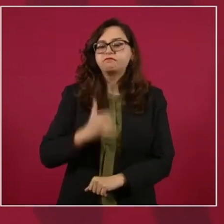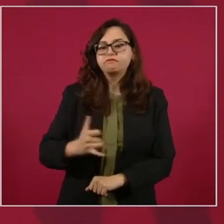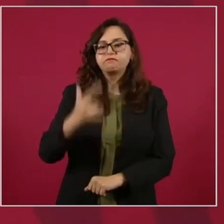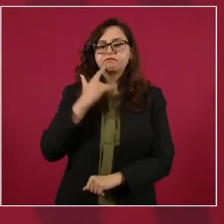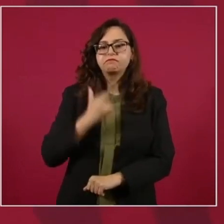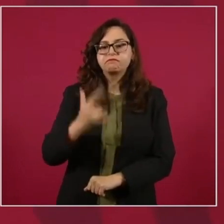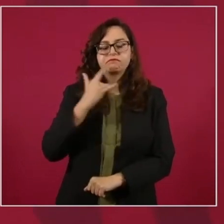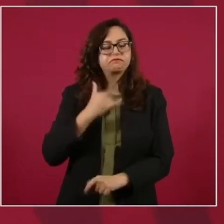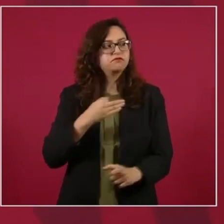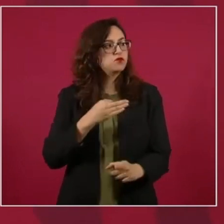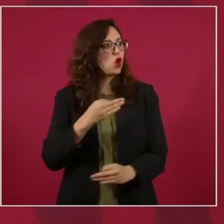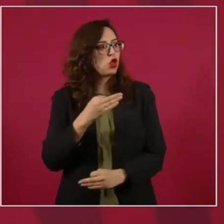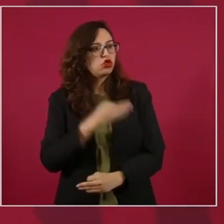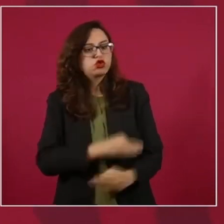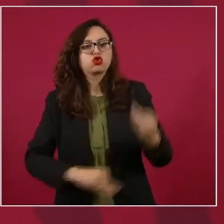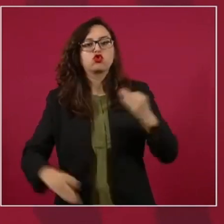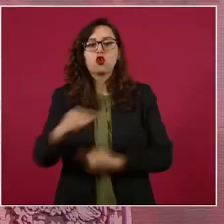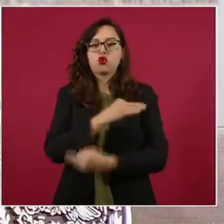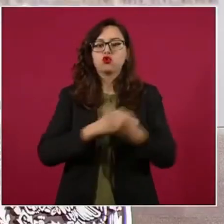Todos tenemos